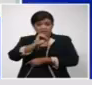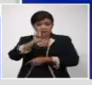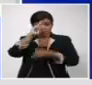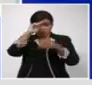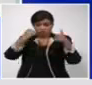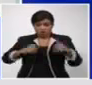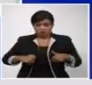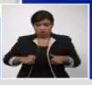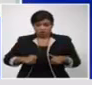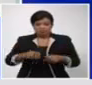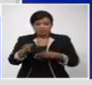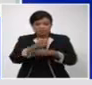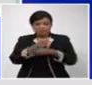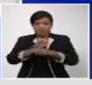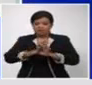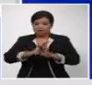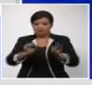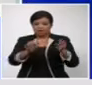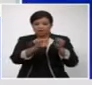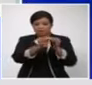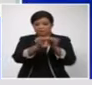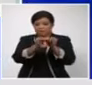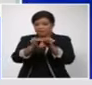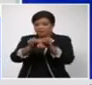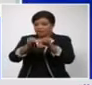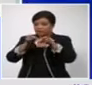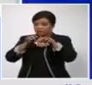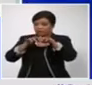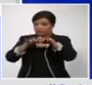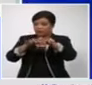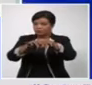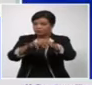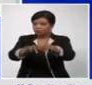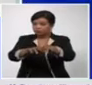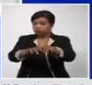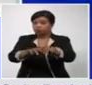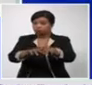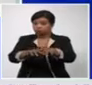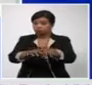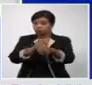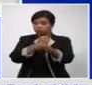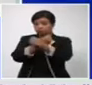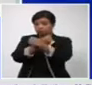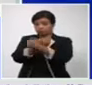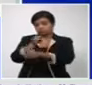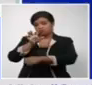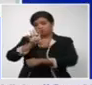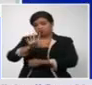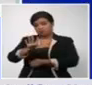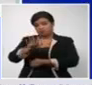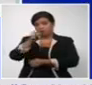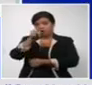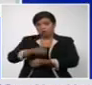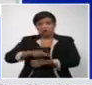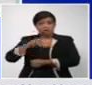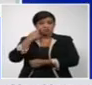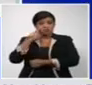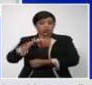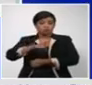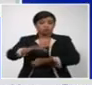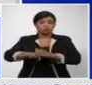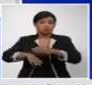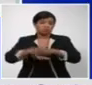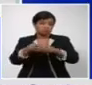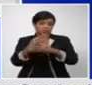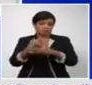ya hablar de una transmisión importante. Y ustedes ven ya como en los últimos días, en